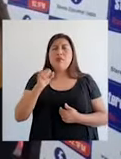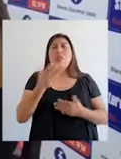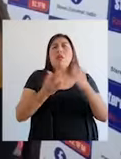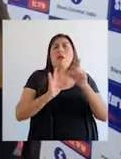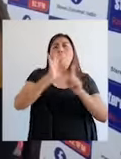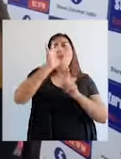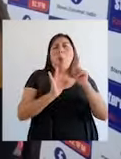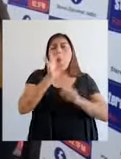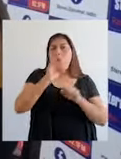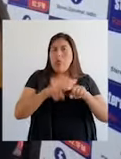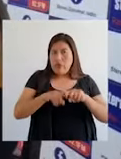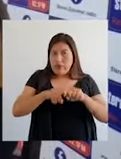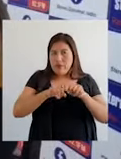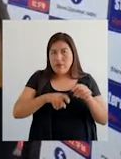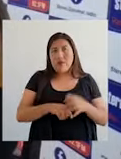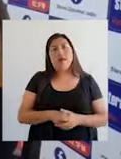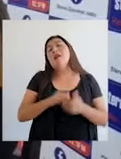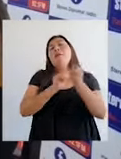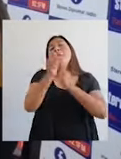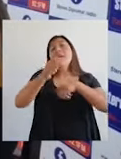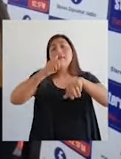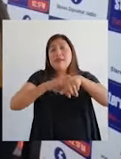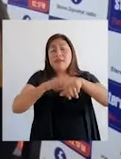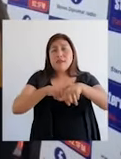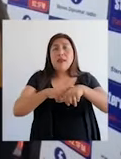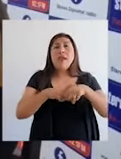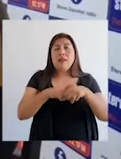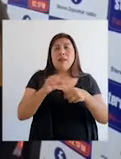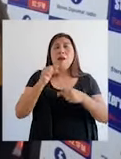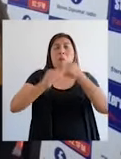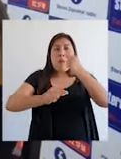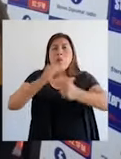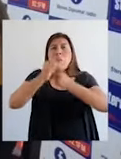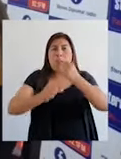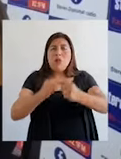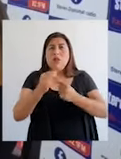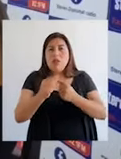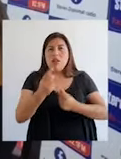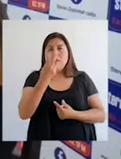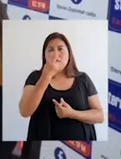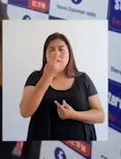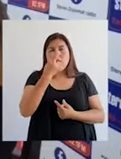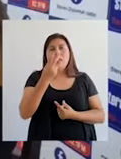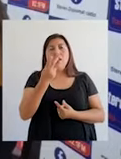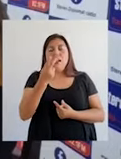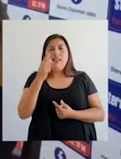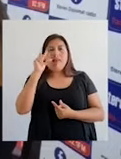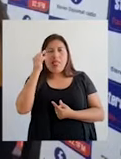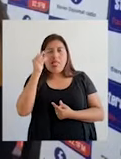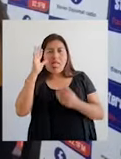grado. Conforme pasan los años, esa limitación se va acentuando. Más evidente. Se hace más evidente, exactamente.